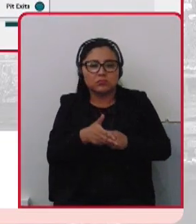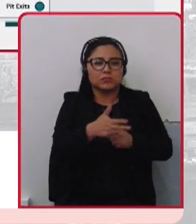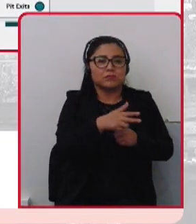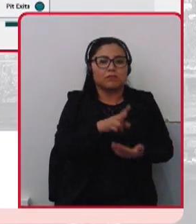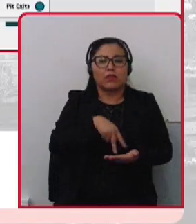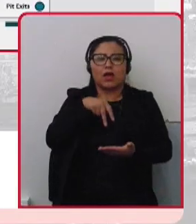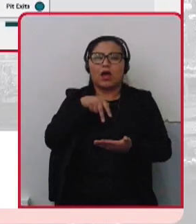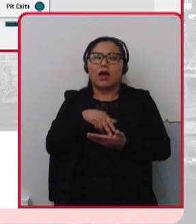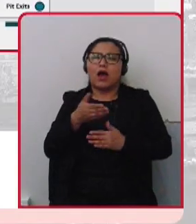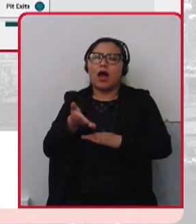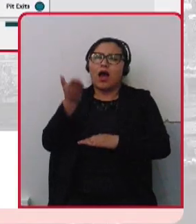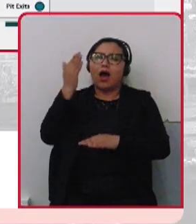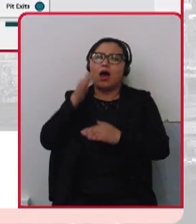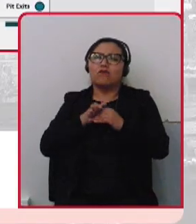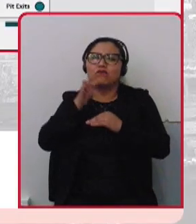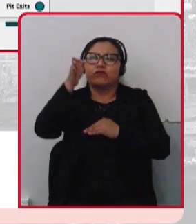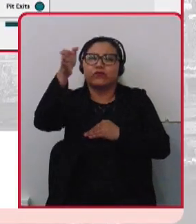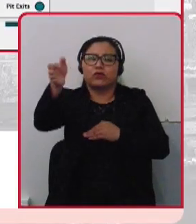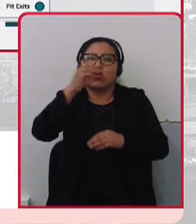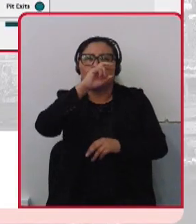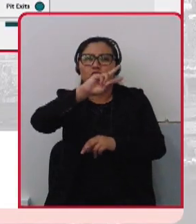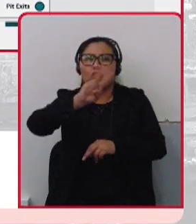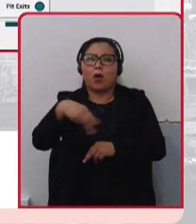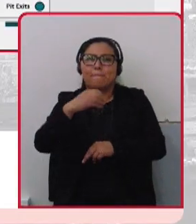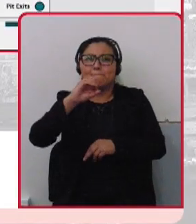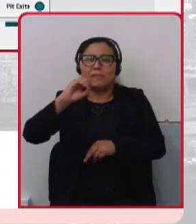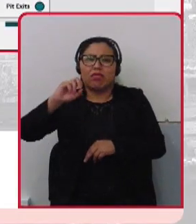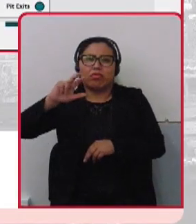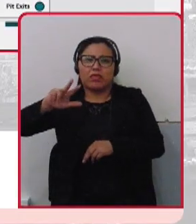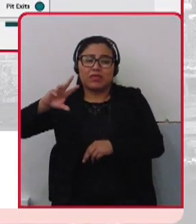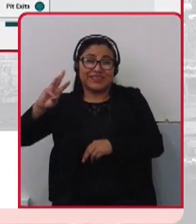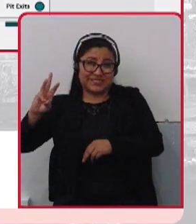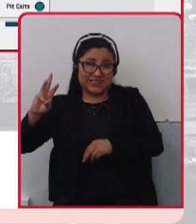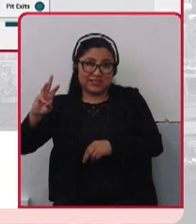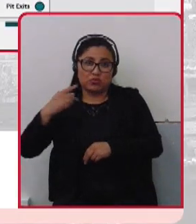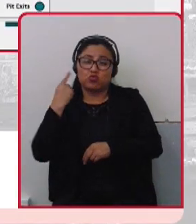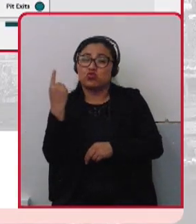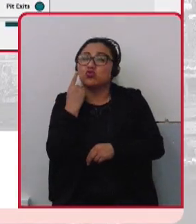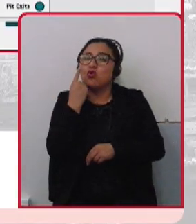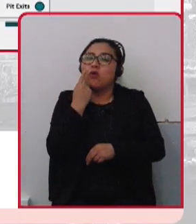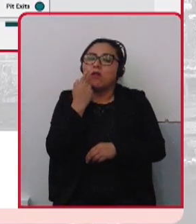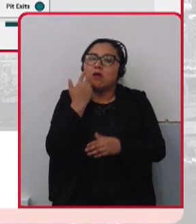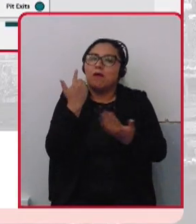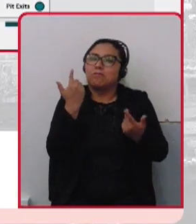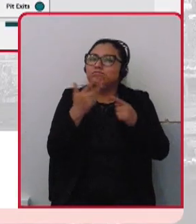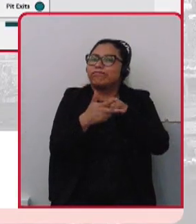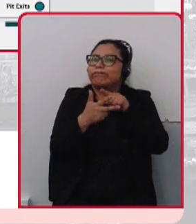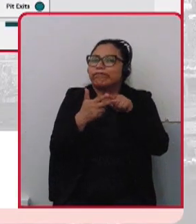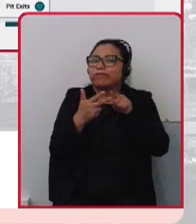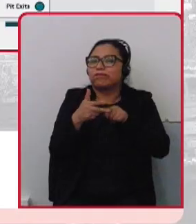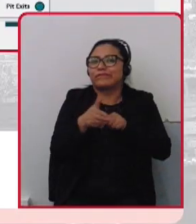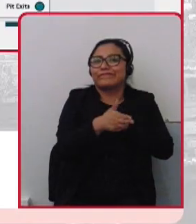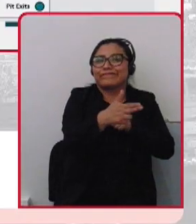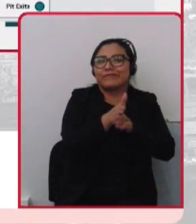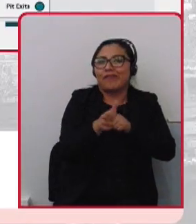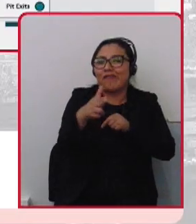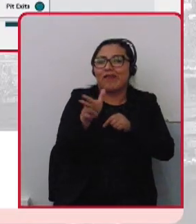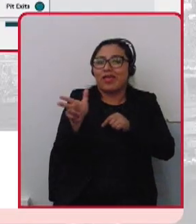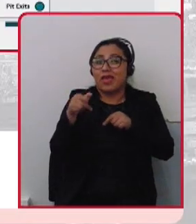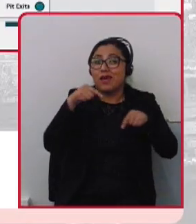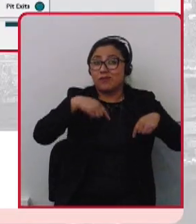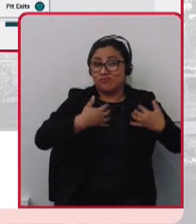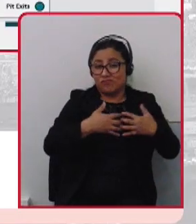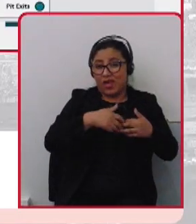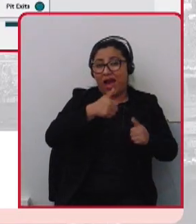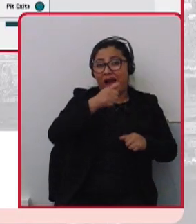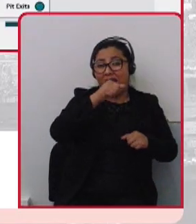año 2036, tenemos solo 3 salidas. Digo solo porque Antamina tiene una